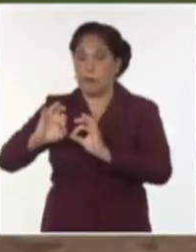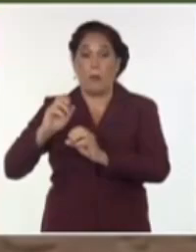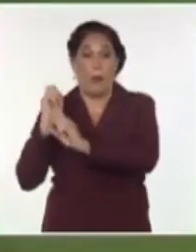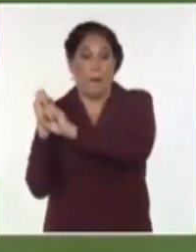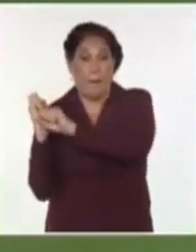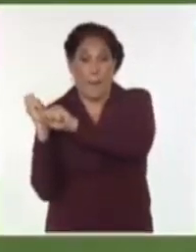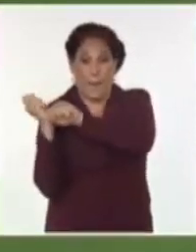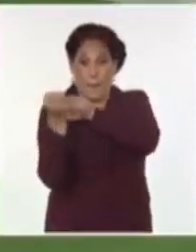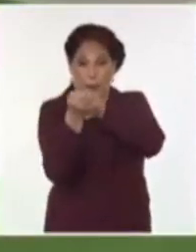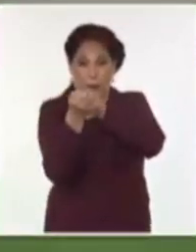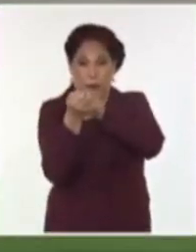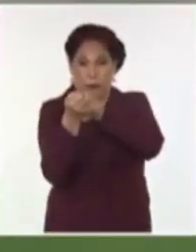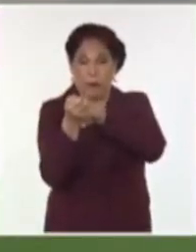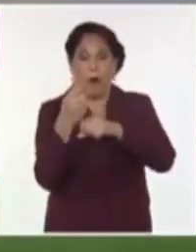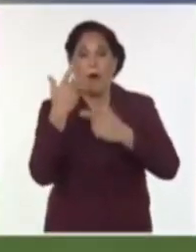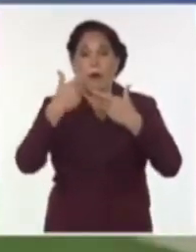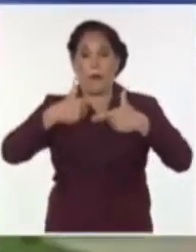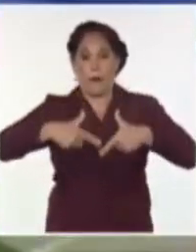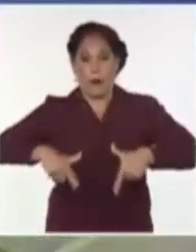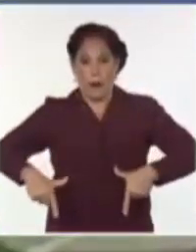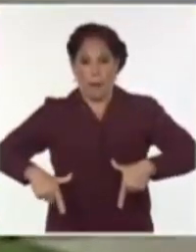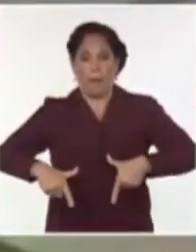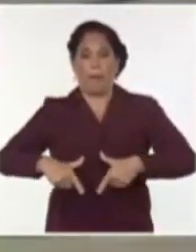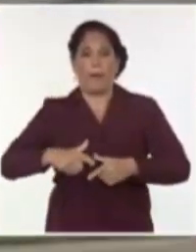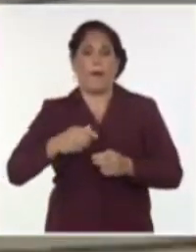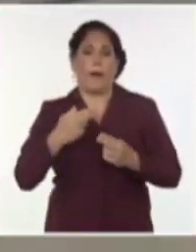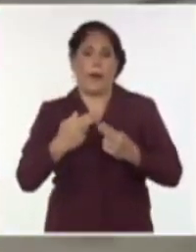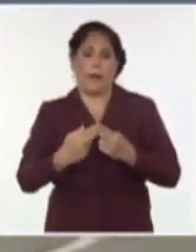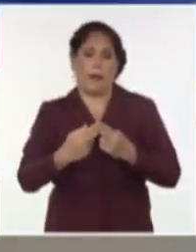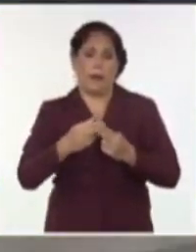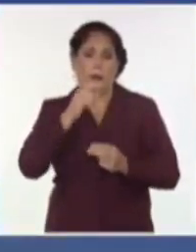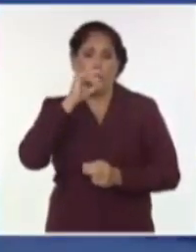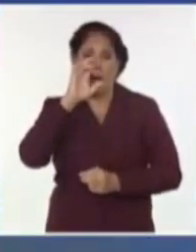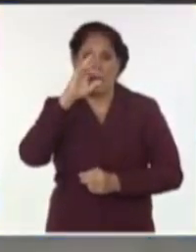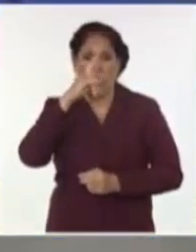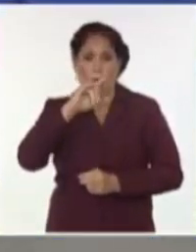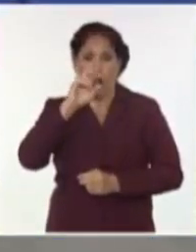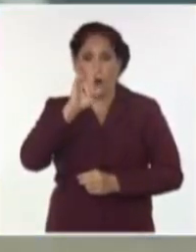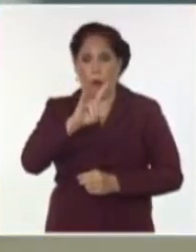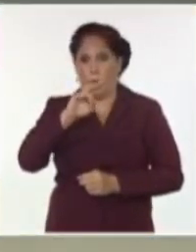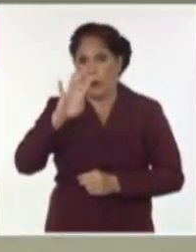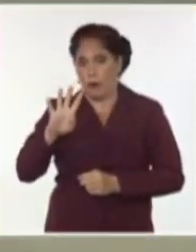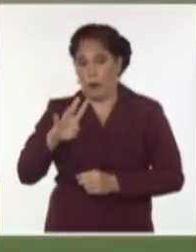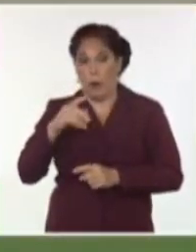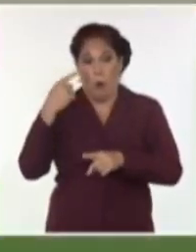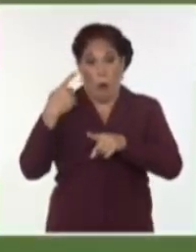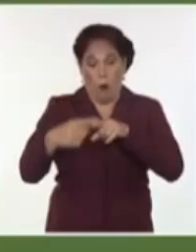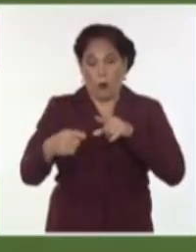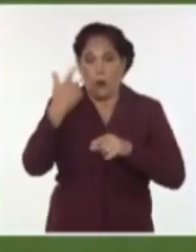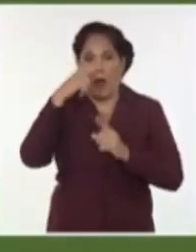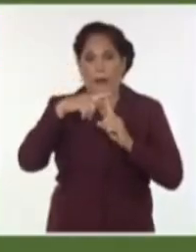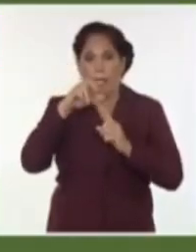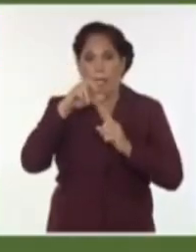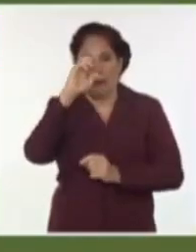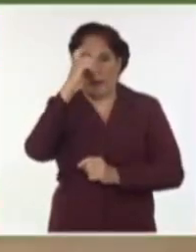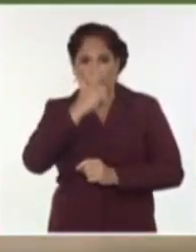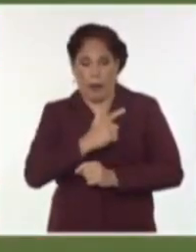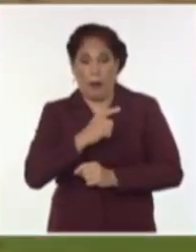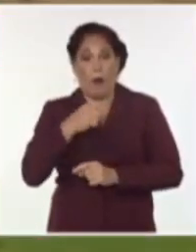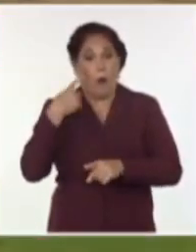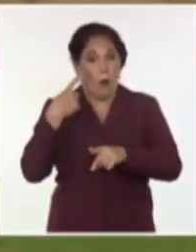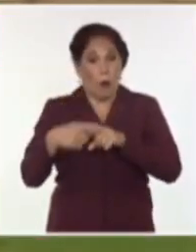huella. Campeón en Barcelona 92 y Atlanta 96, además de subtitular en Sydney